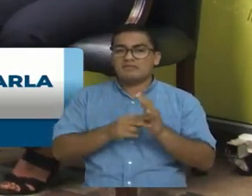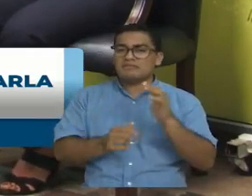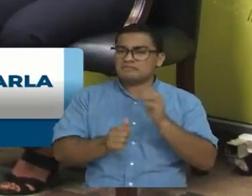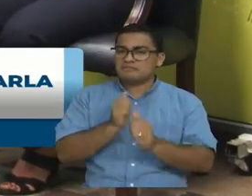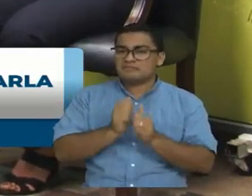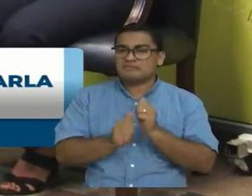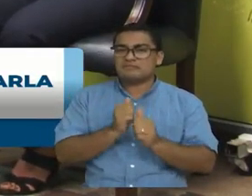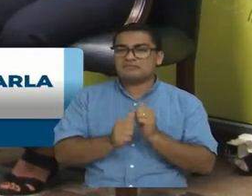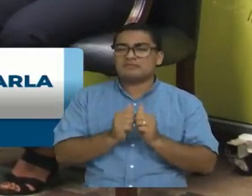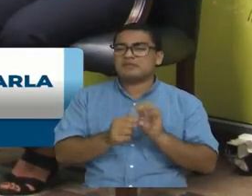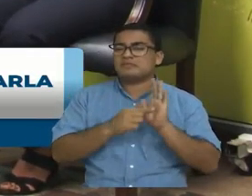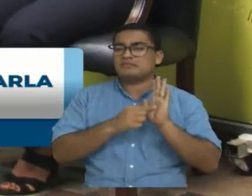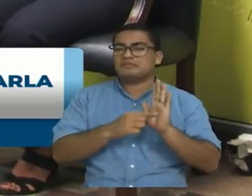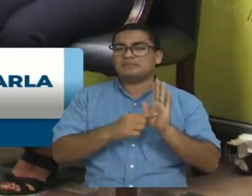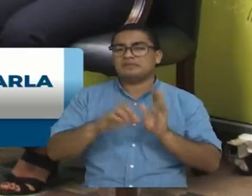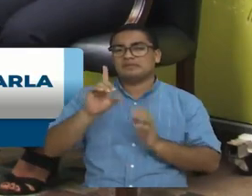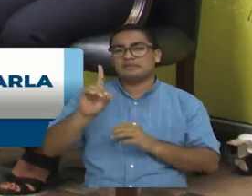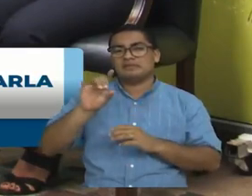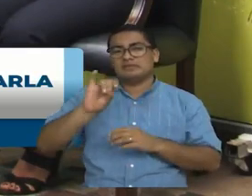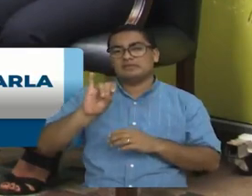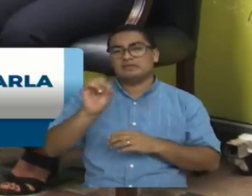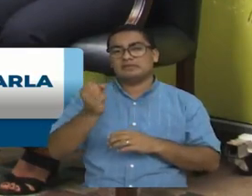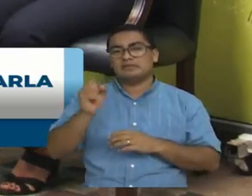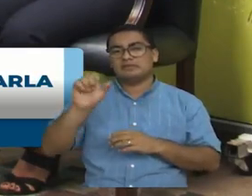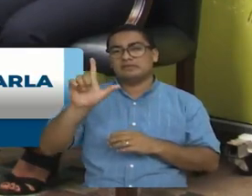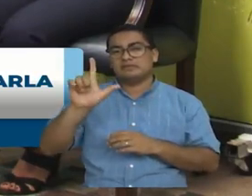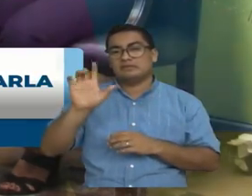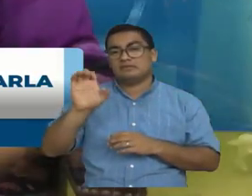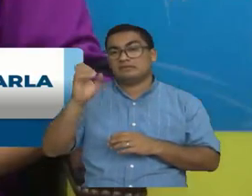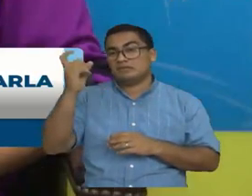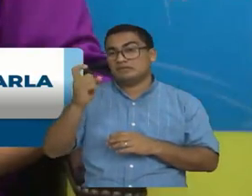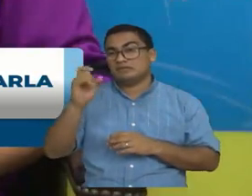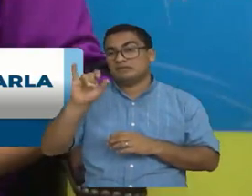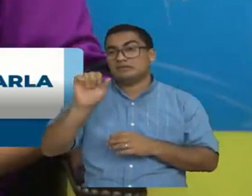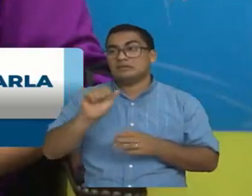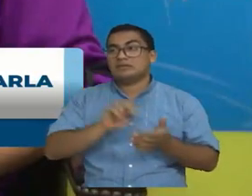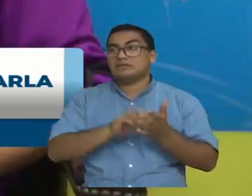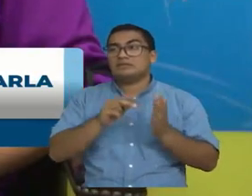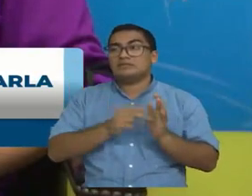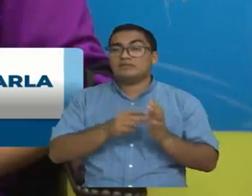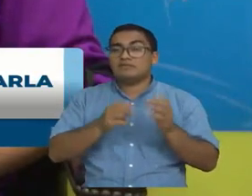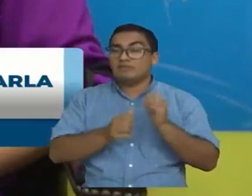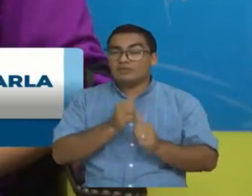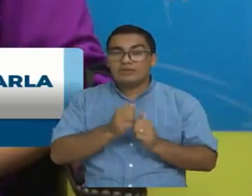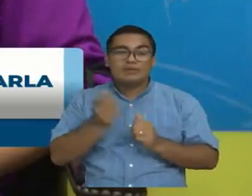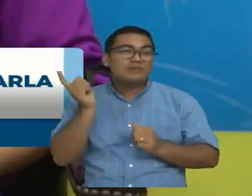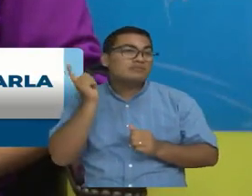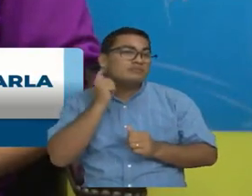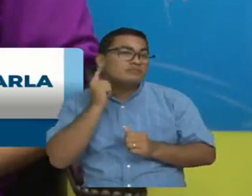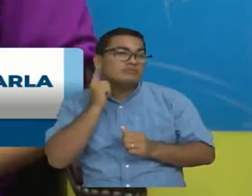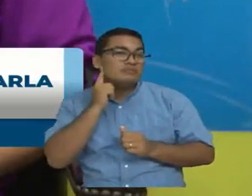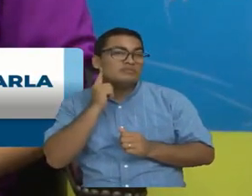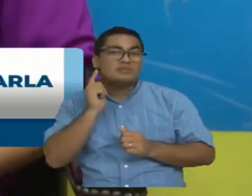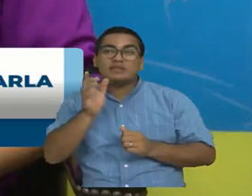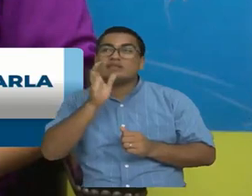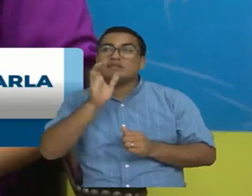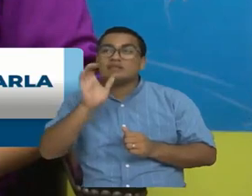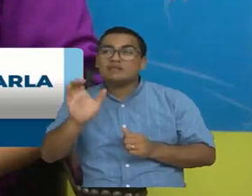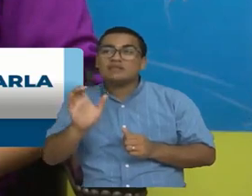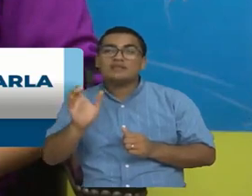alteración básica en el caso de la dislexia tiene que ver mucho con la parte auditiva. Al niño se le hace difícil hacer